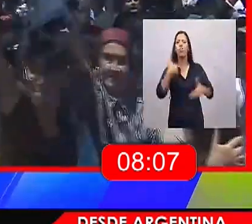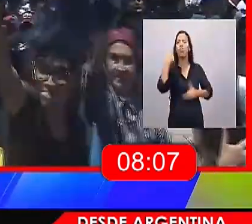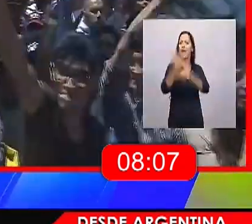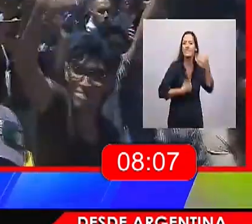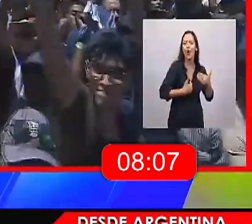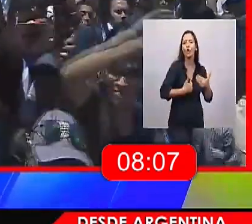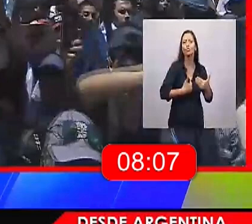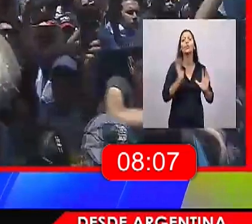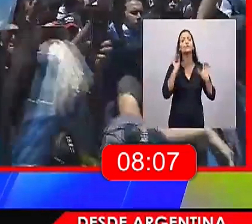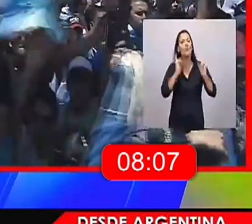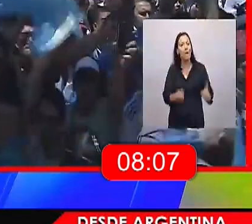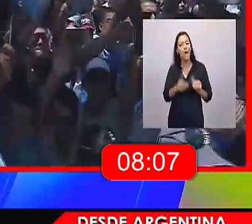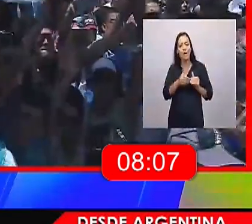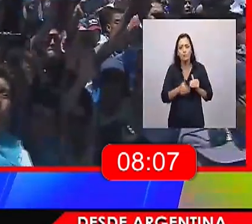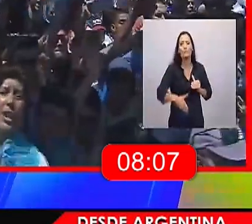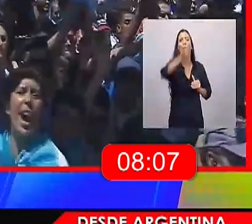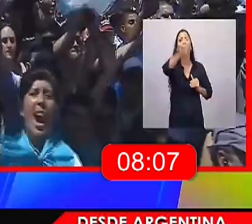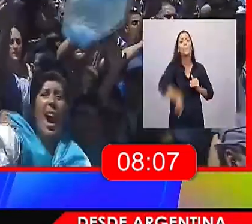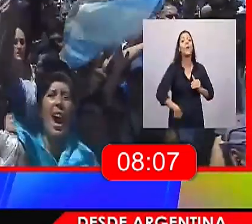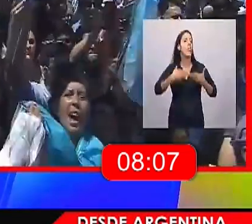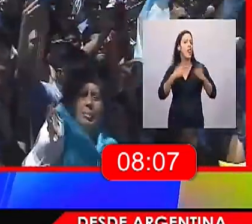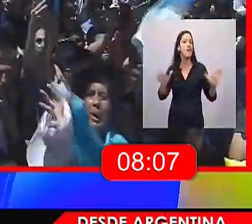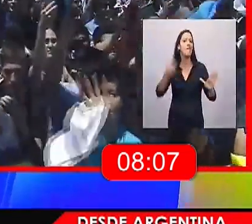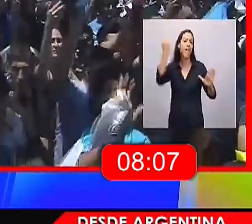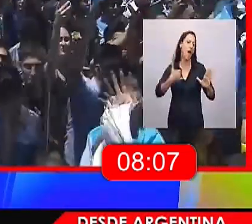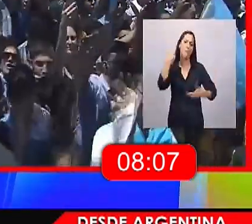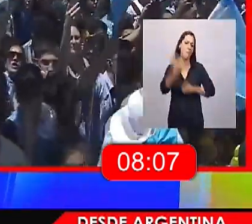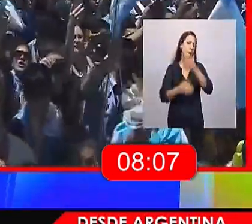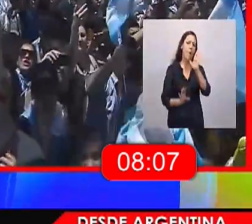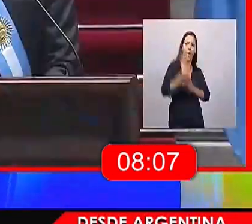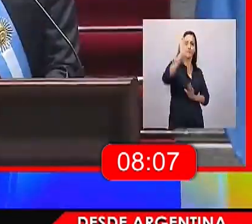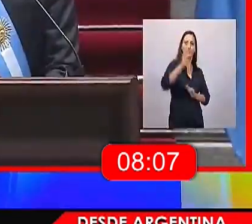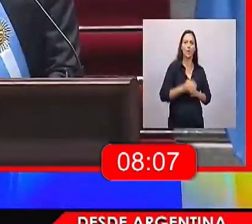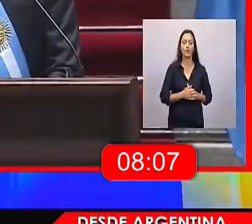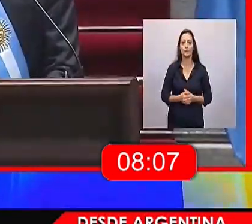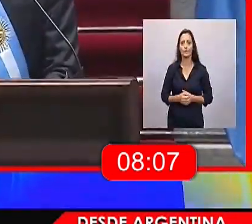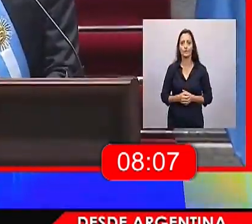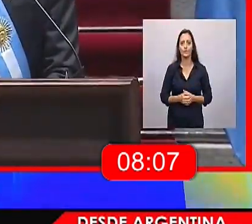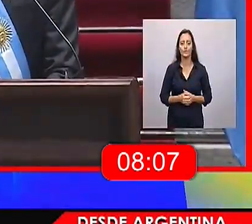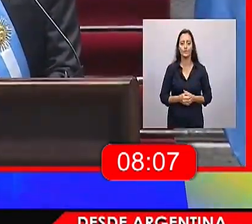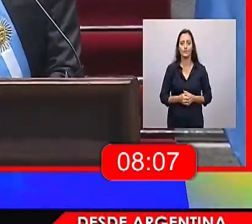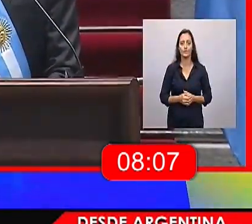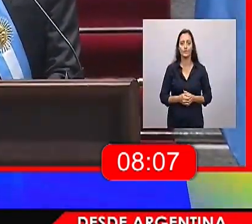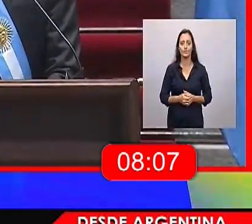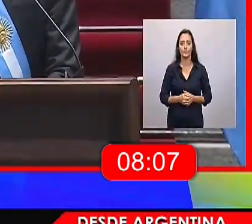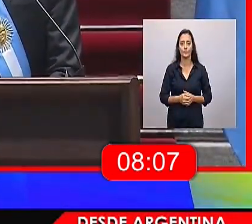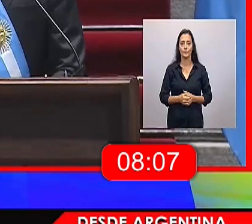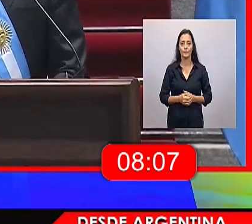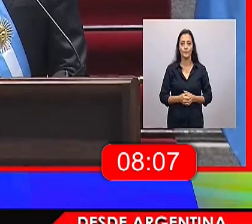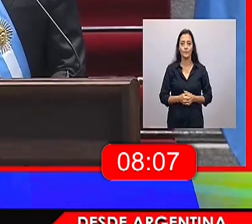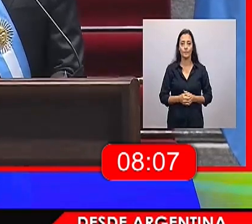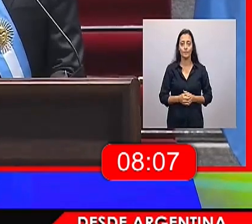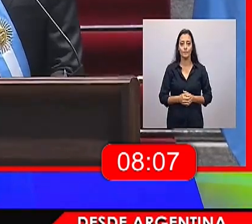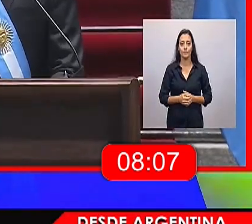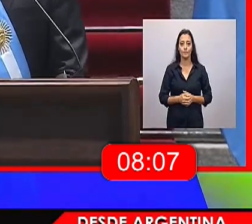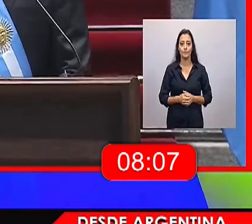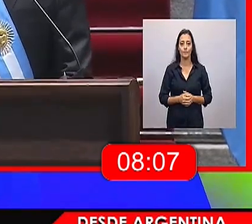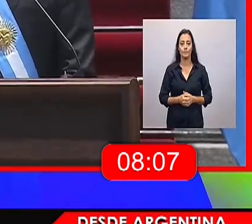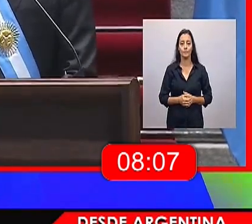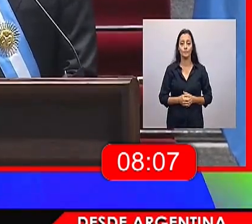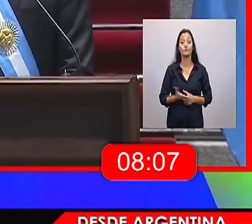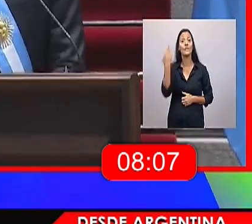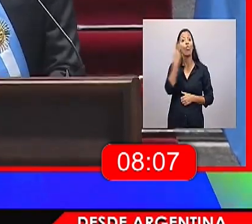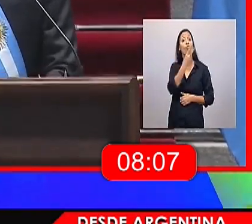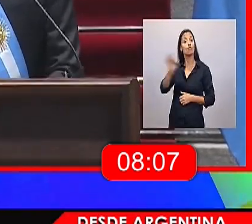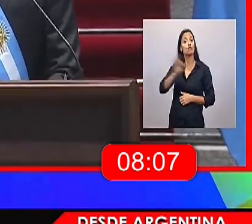propio Milei lo que ha hecho es bajar las expectativas sobre cualquier tipo de esperanza